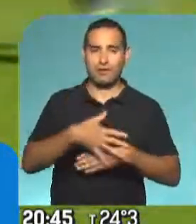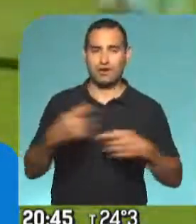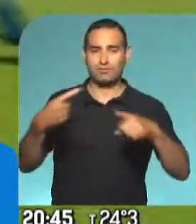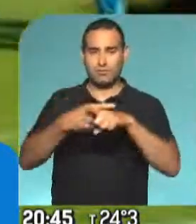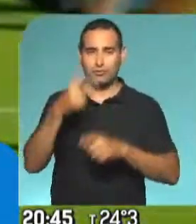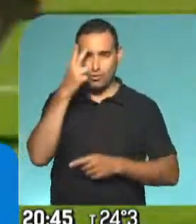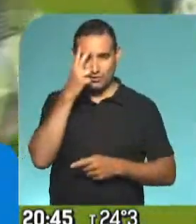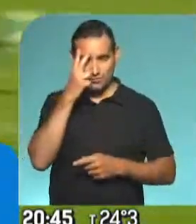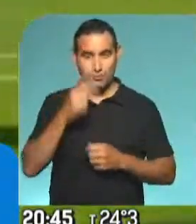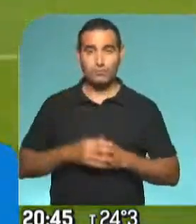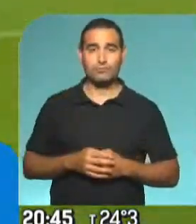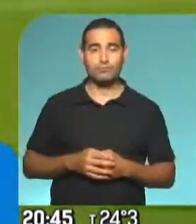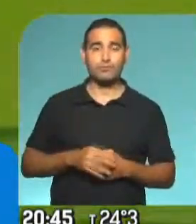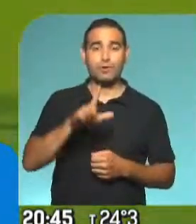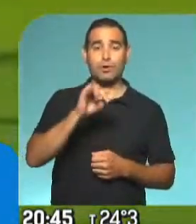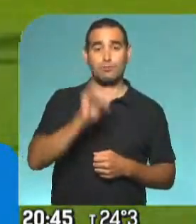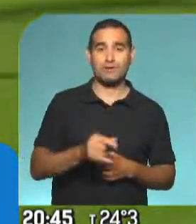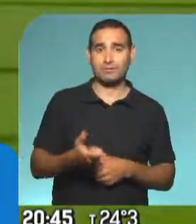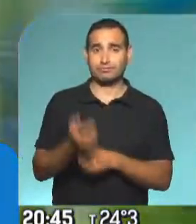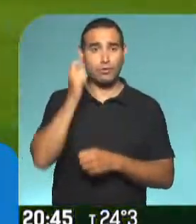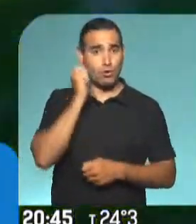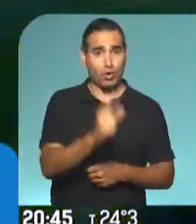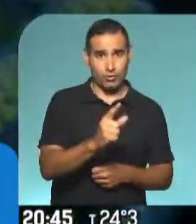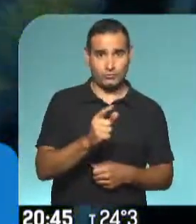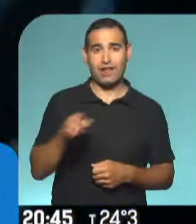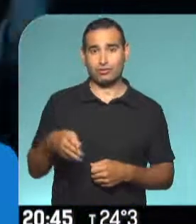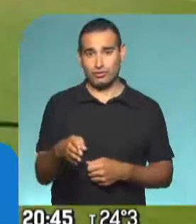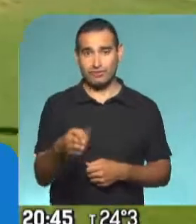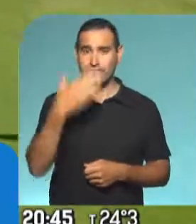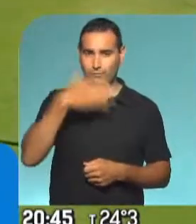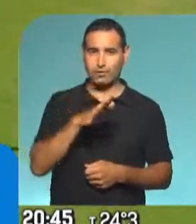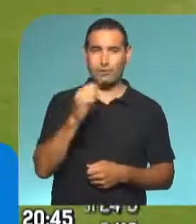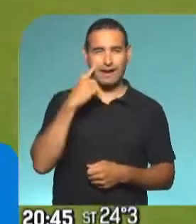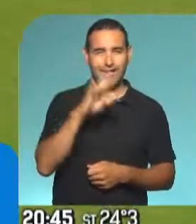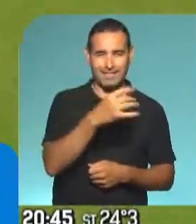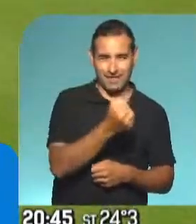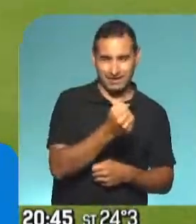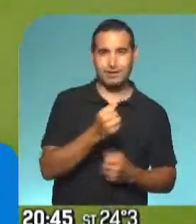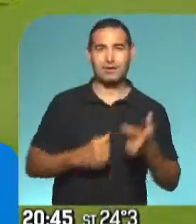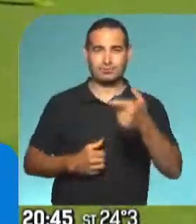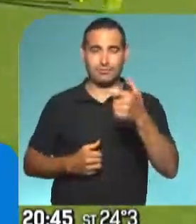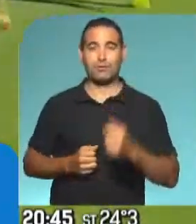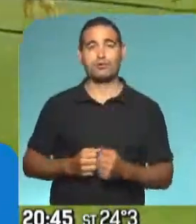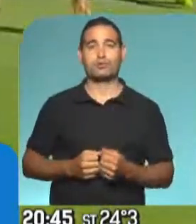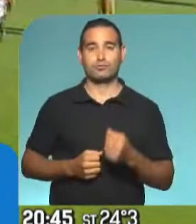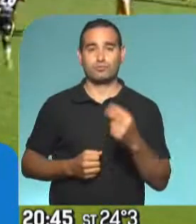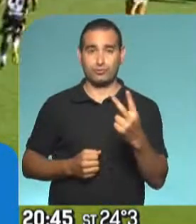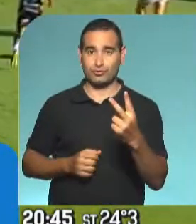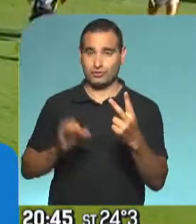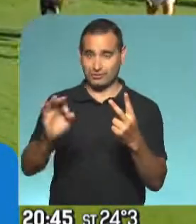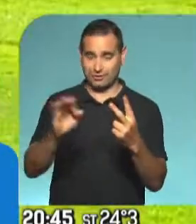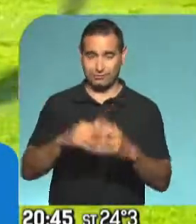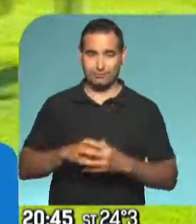Fue López el que abrió el marcador para Aldo Civi. Y después Braida, el que anotó el